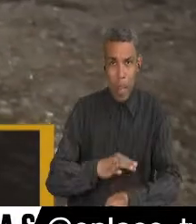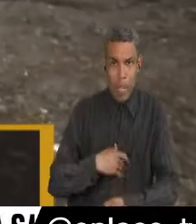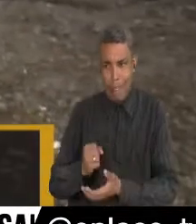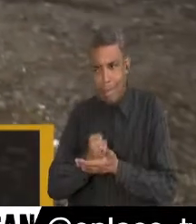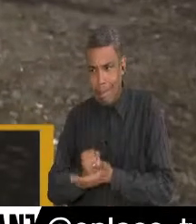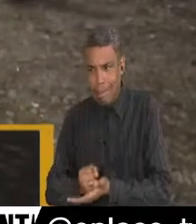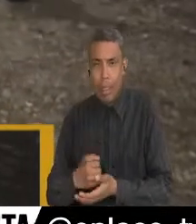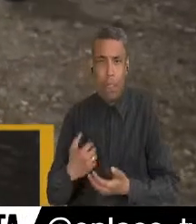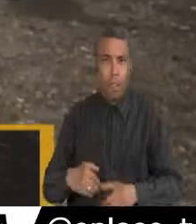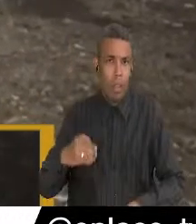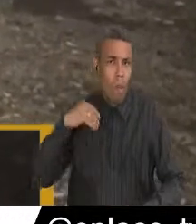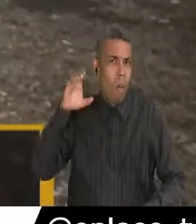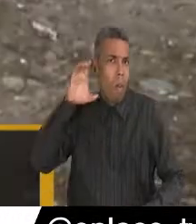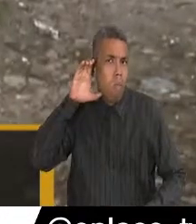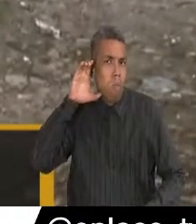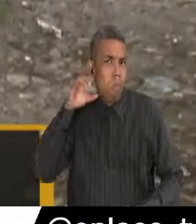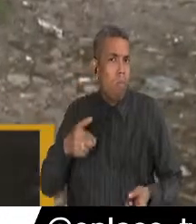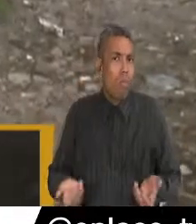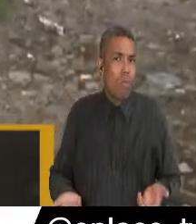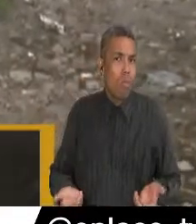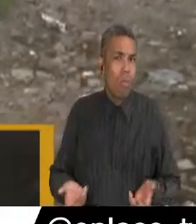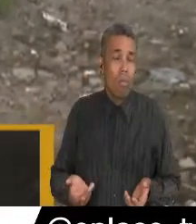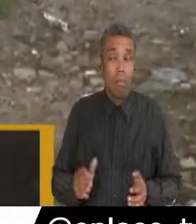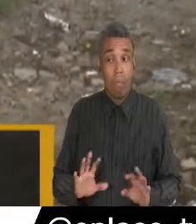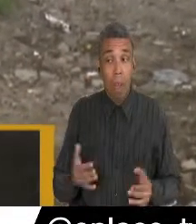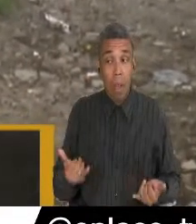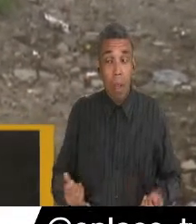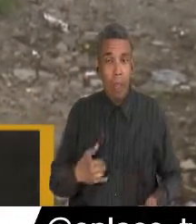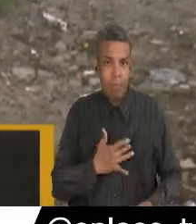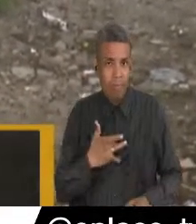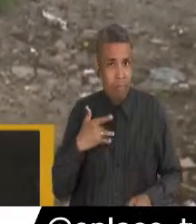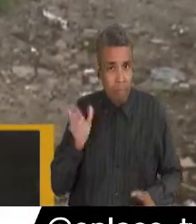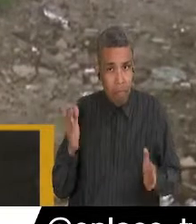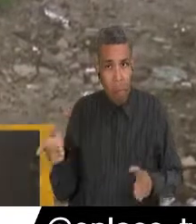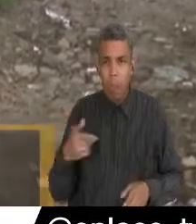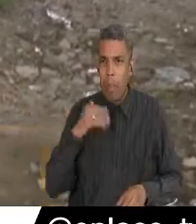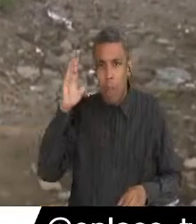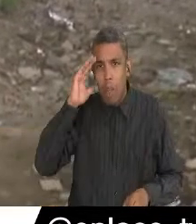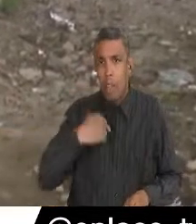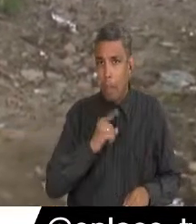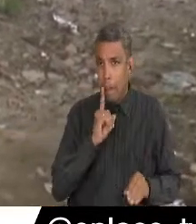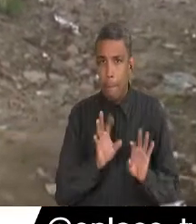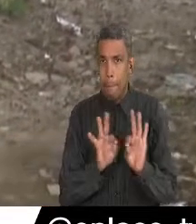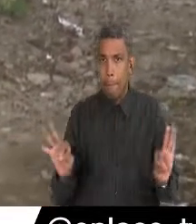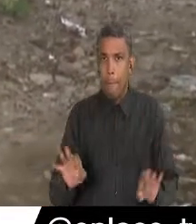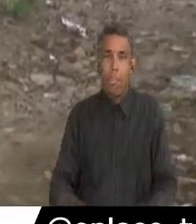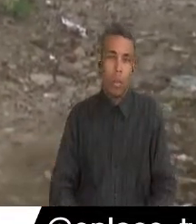autoridades aún no se pronuncian sobre este hecho violento que preocupa a los ciudadanos del puerto petrolero.